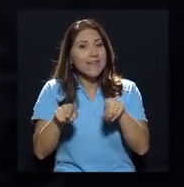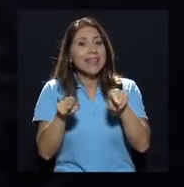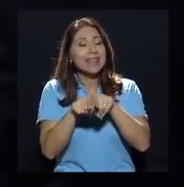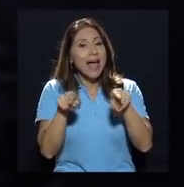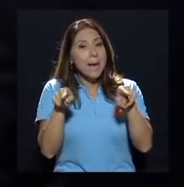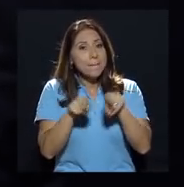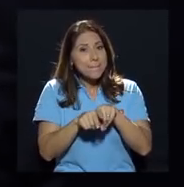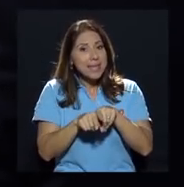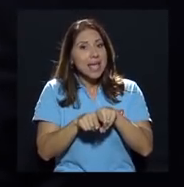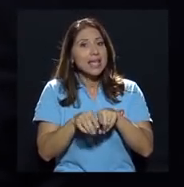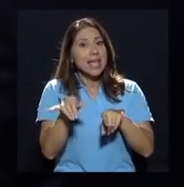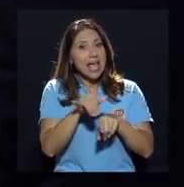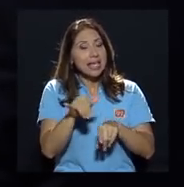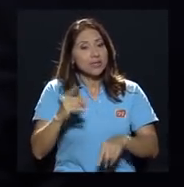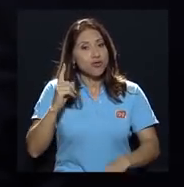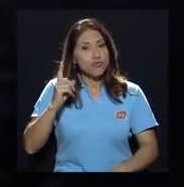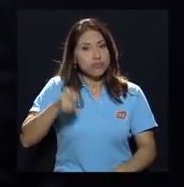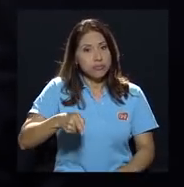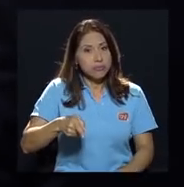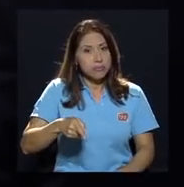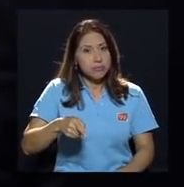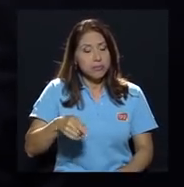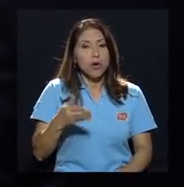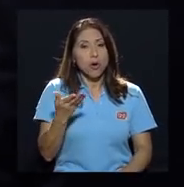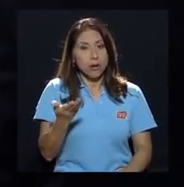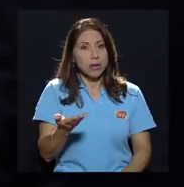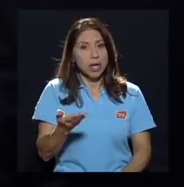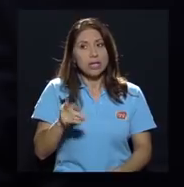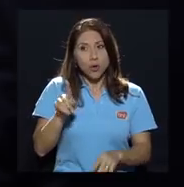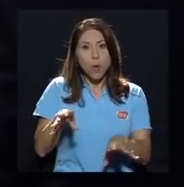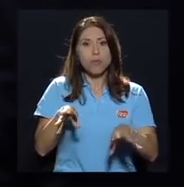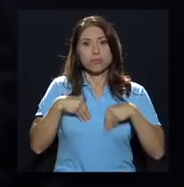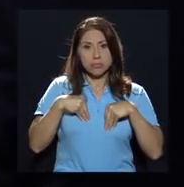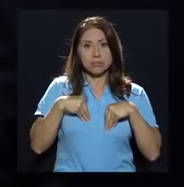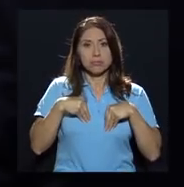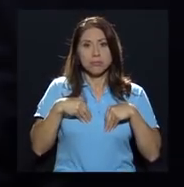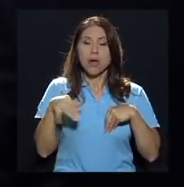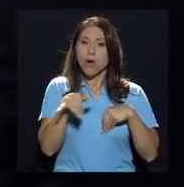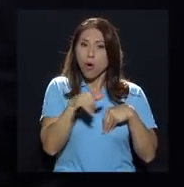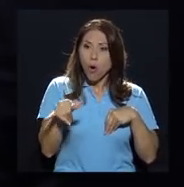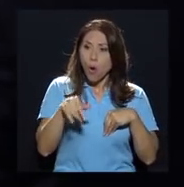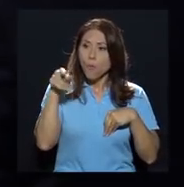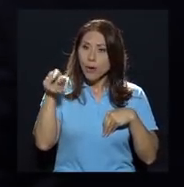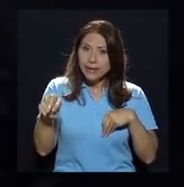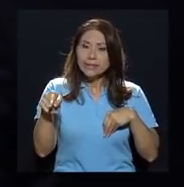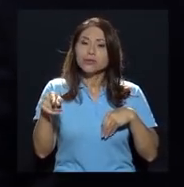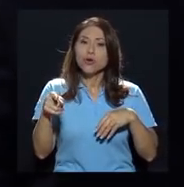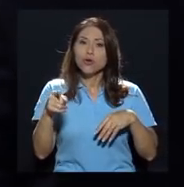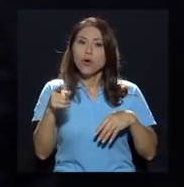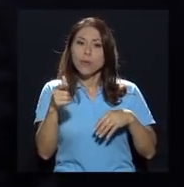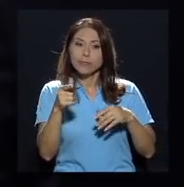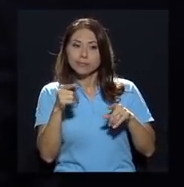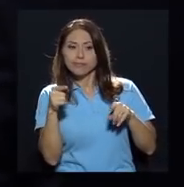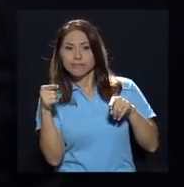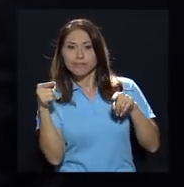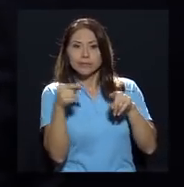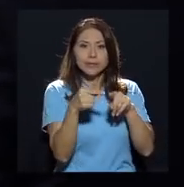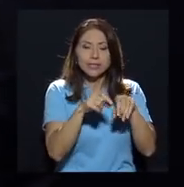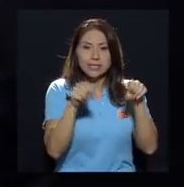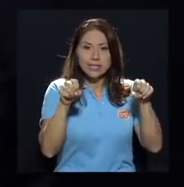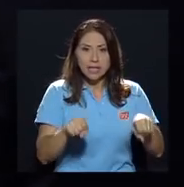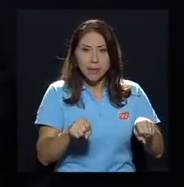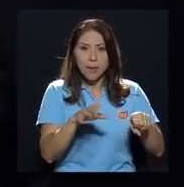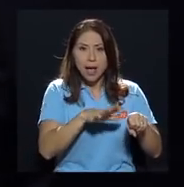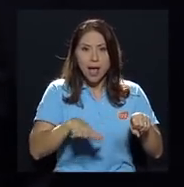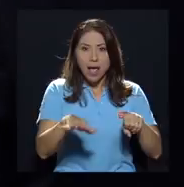de resorte obligatorio o sea como mecanismo competente hacia el sistema hace que